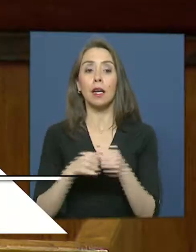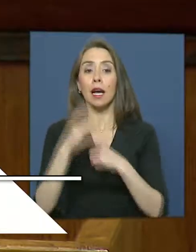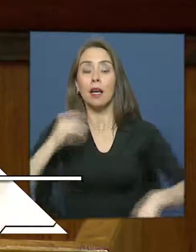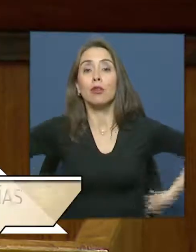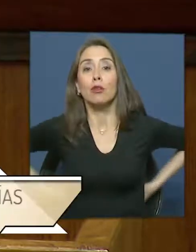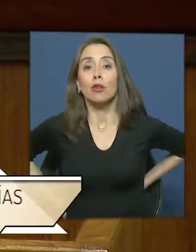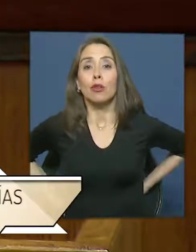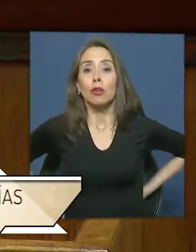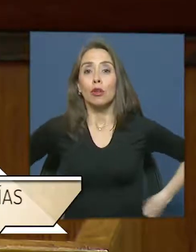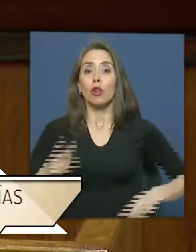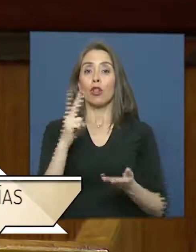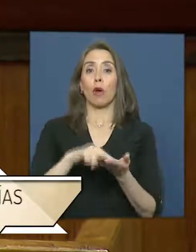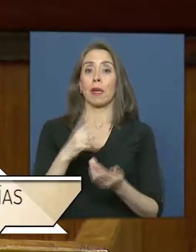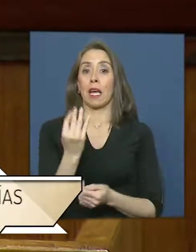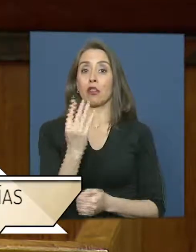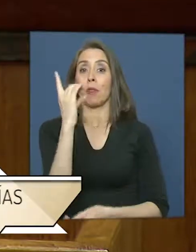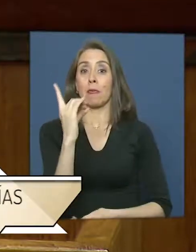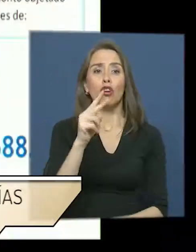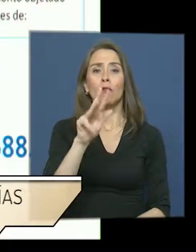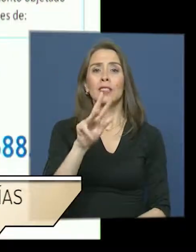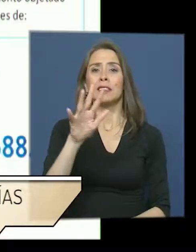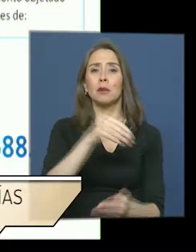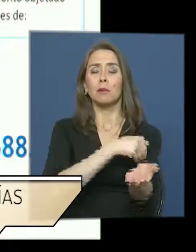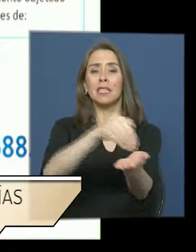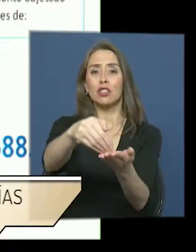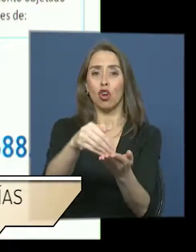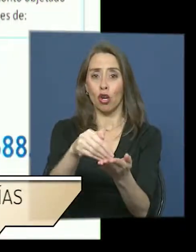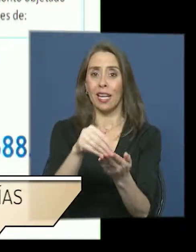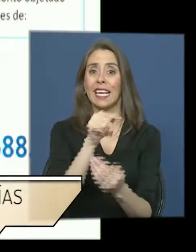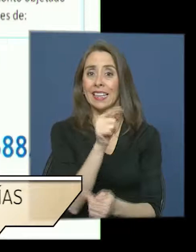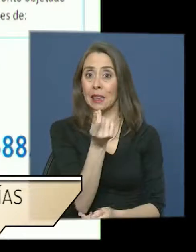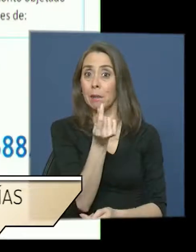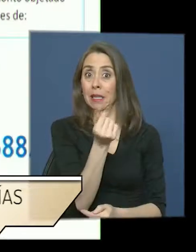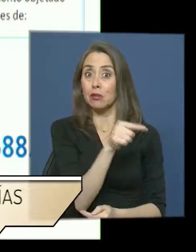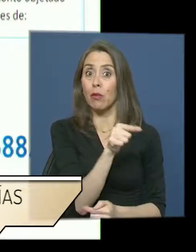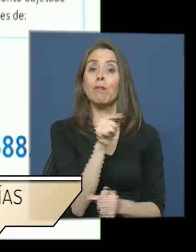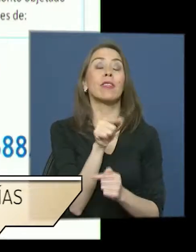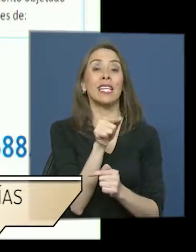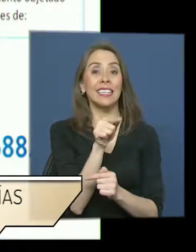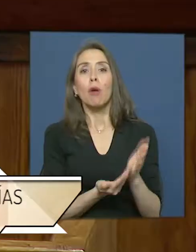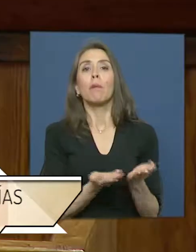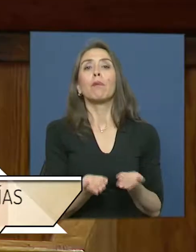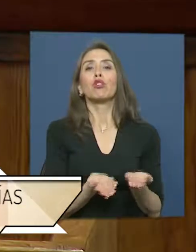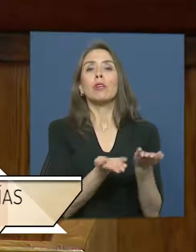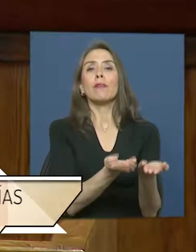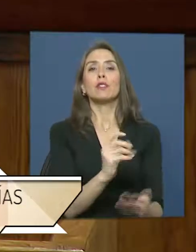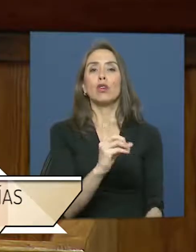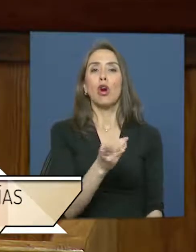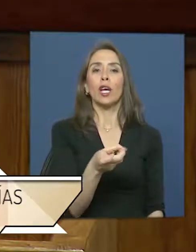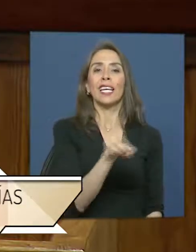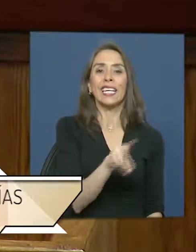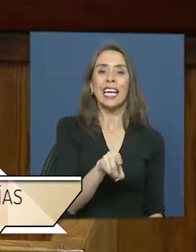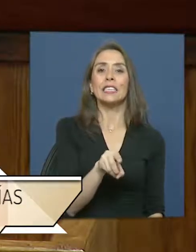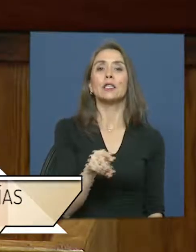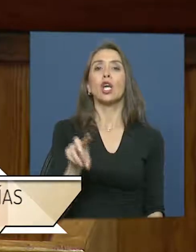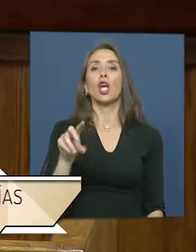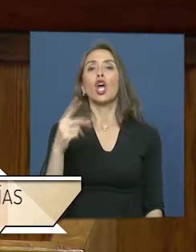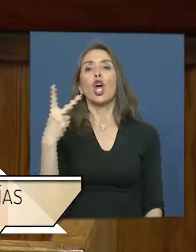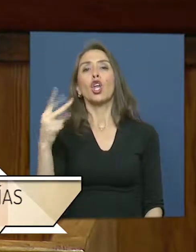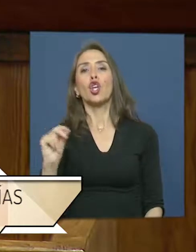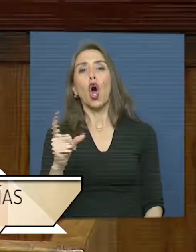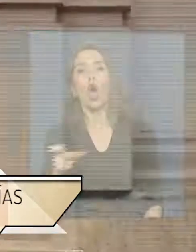una exposición concisa en que los principales resultados destacados por el Contralor Jorge Bermúdez fueron los relacionados con las áreas de educación y de los